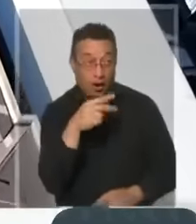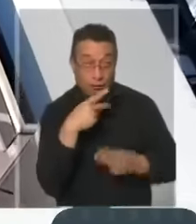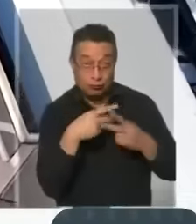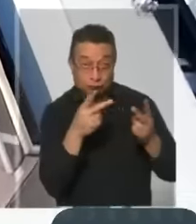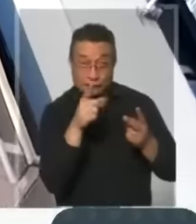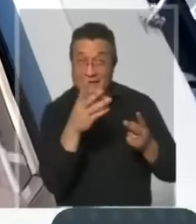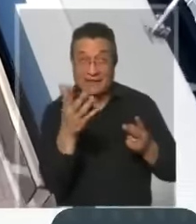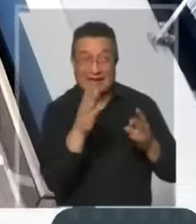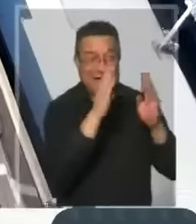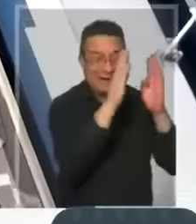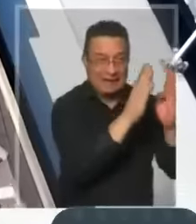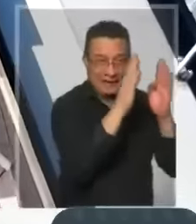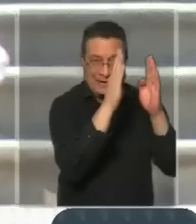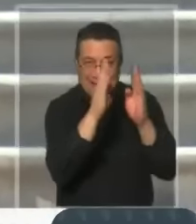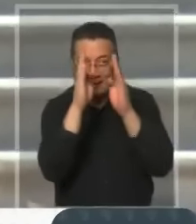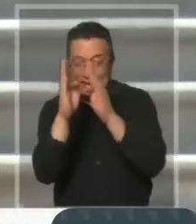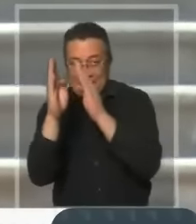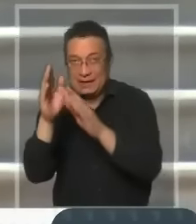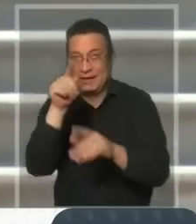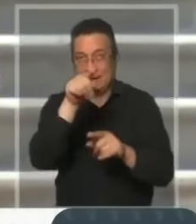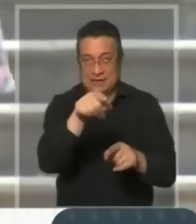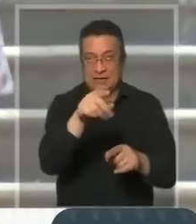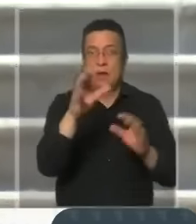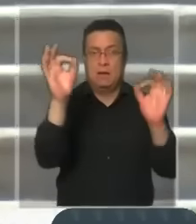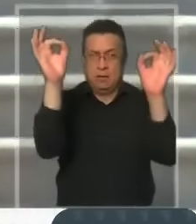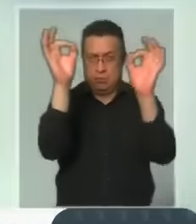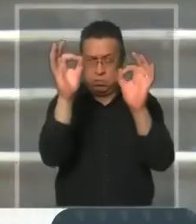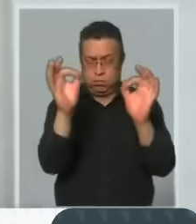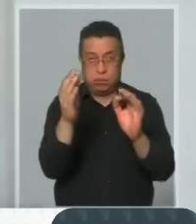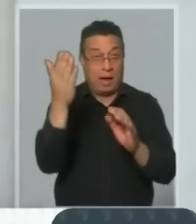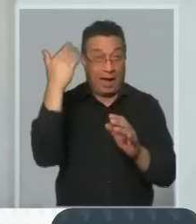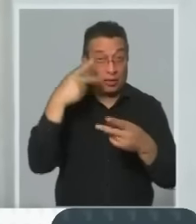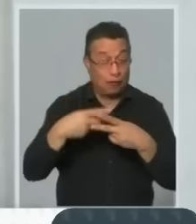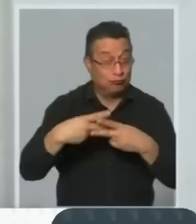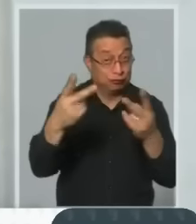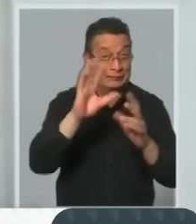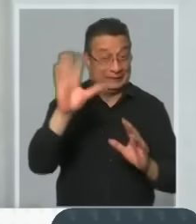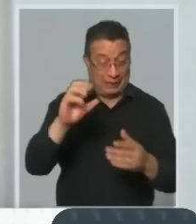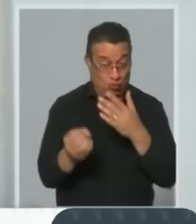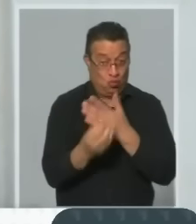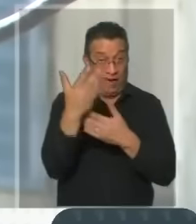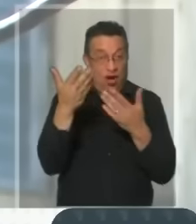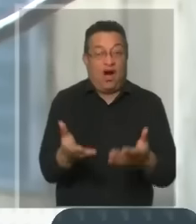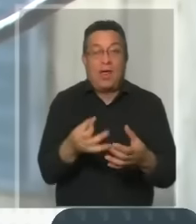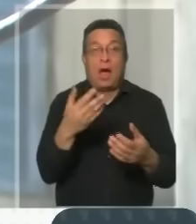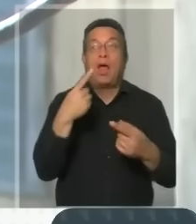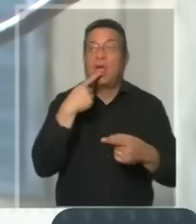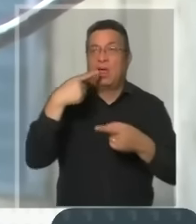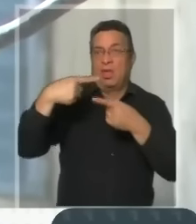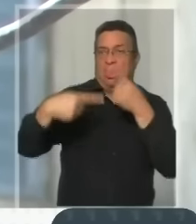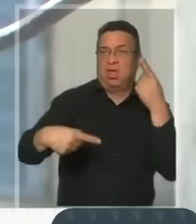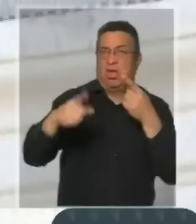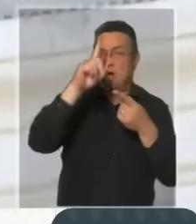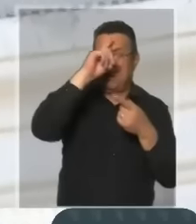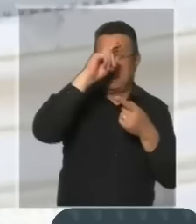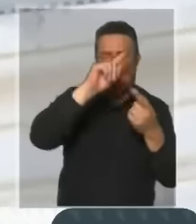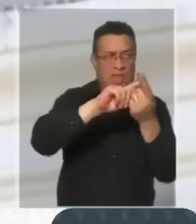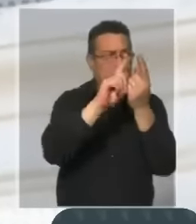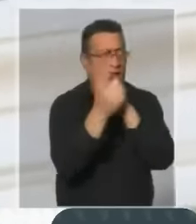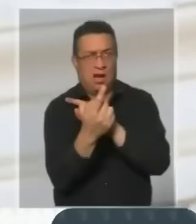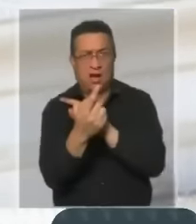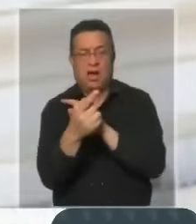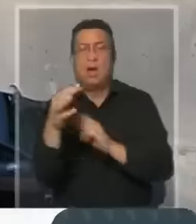la cronología de esa atención, con detalles inéditos que nuevamente contrastan con la versión entregada por el hospital y también